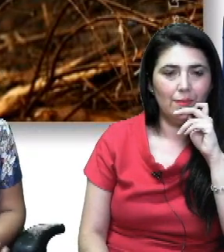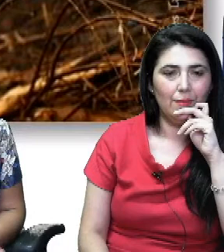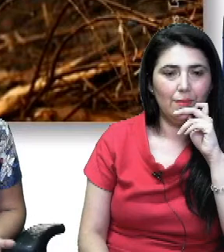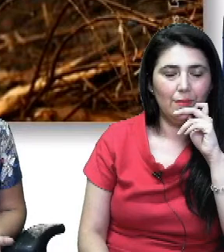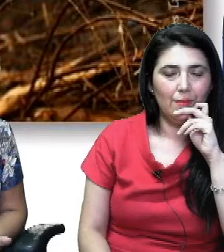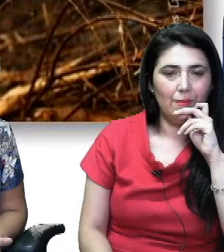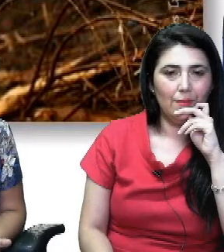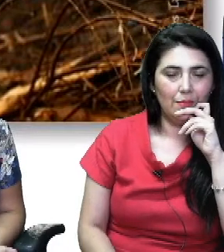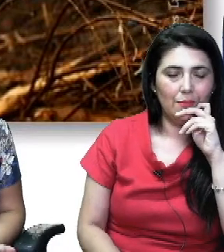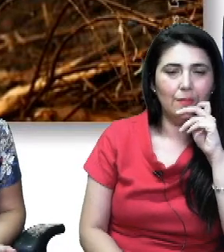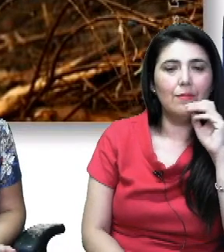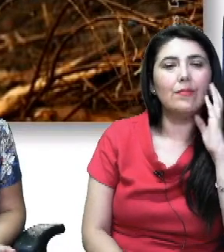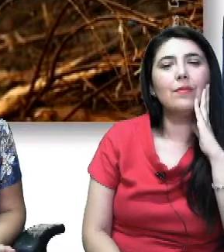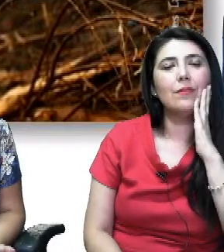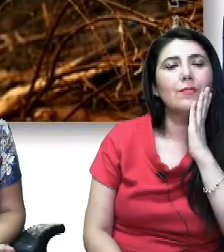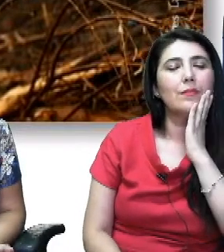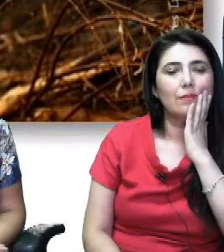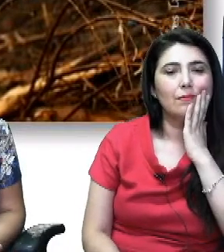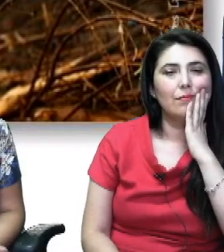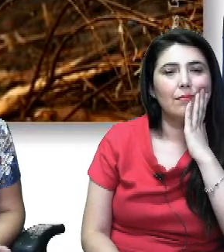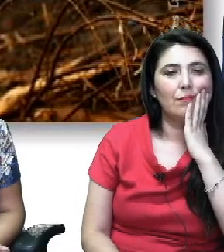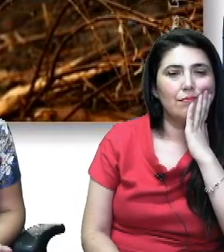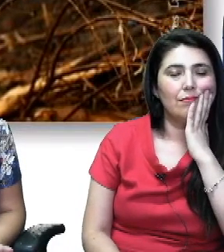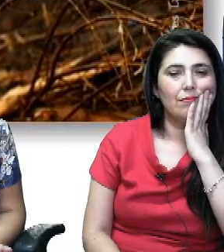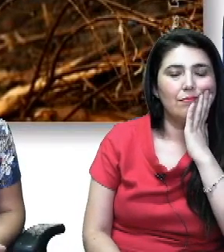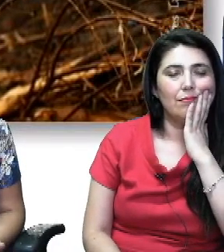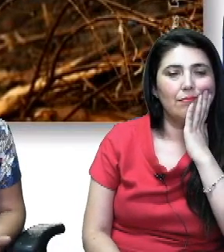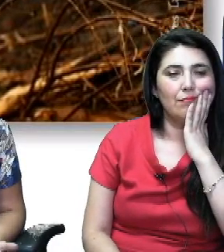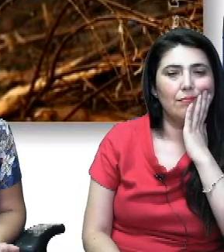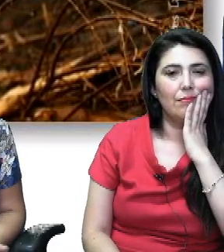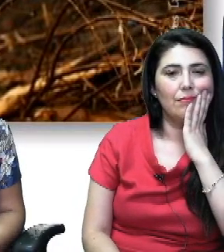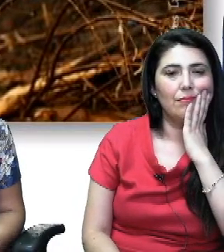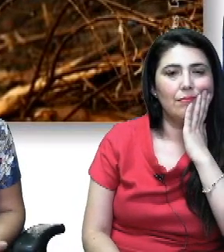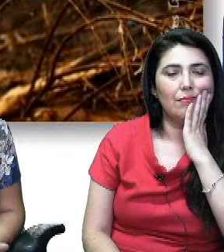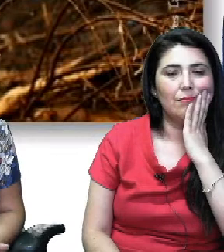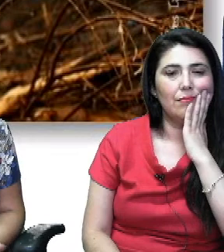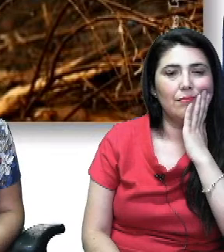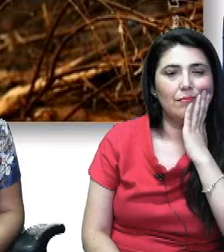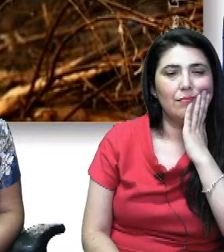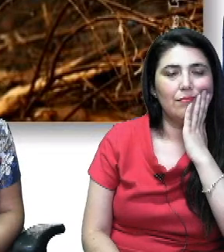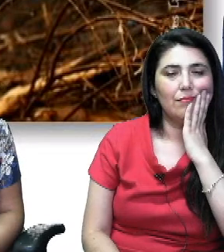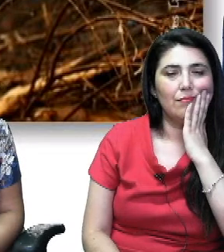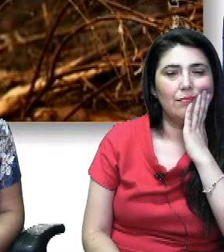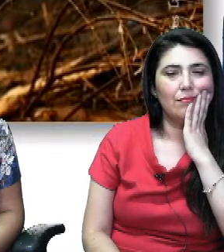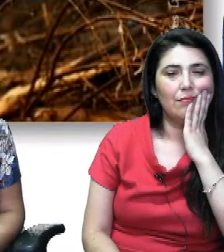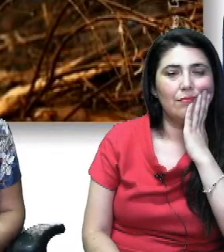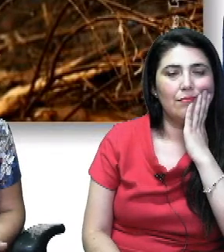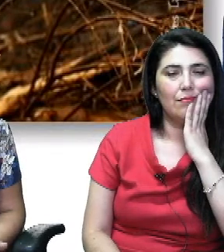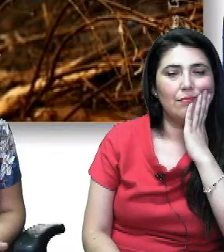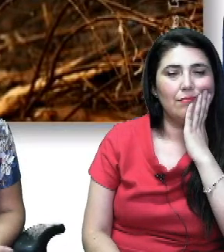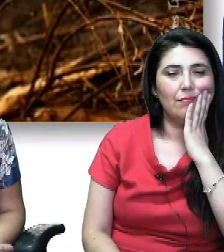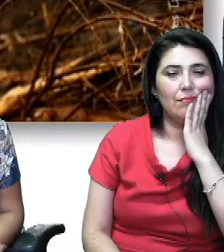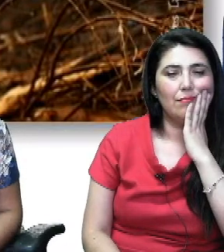Se fortalece también el sentido de comunidad y desde ahí también es como las crisis, como estos eventos nos dan y nos